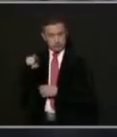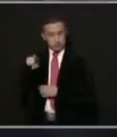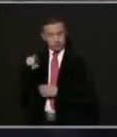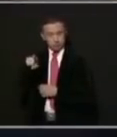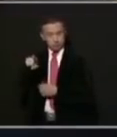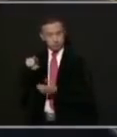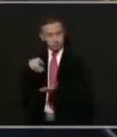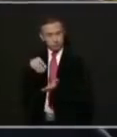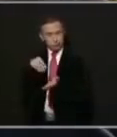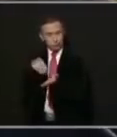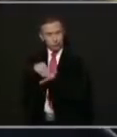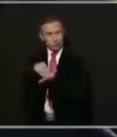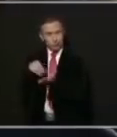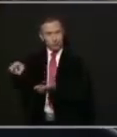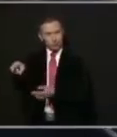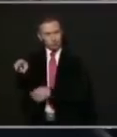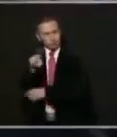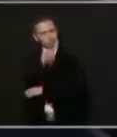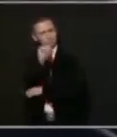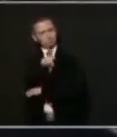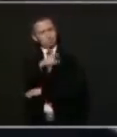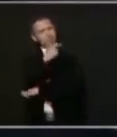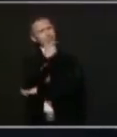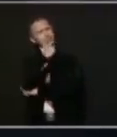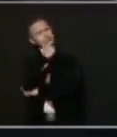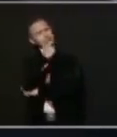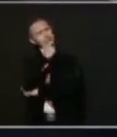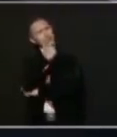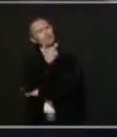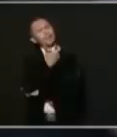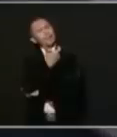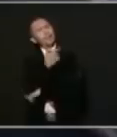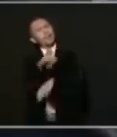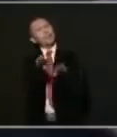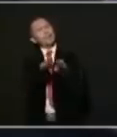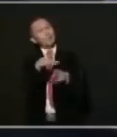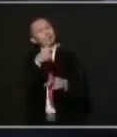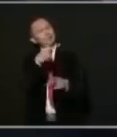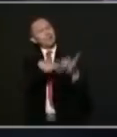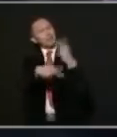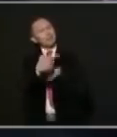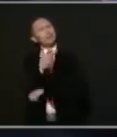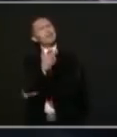preguntando que de dónde va a salir el dinero.